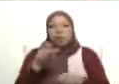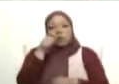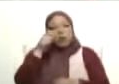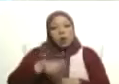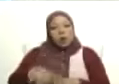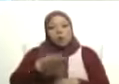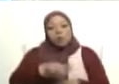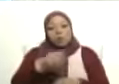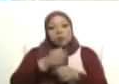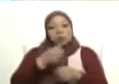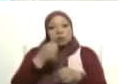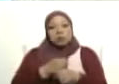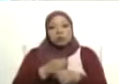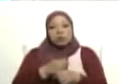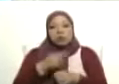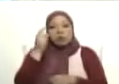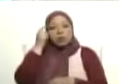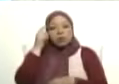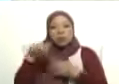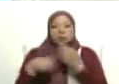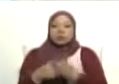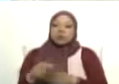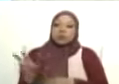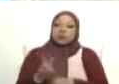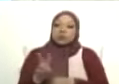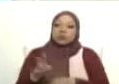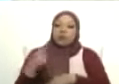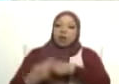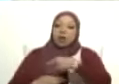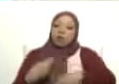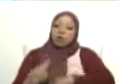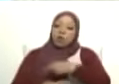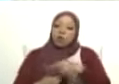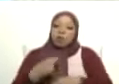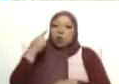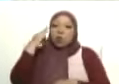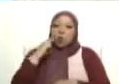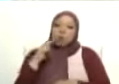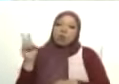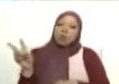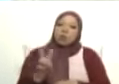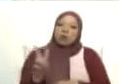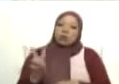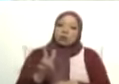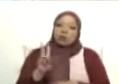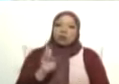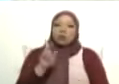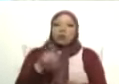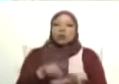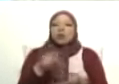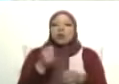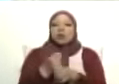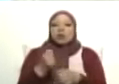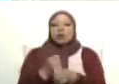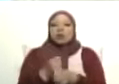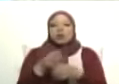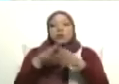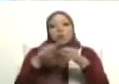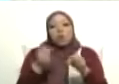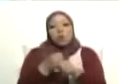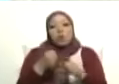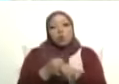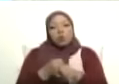pueblo organizado hoy en día en Venezuela. La Revolución Bolivariana sabemos que le ha dado un